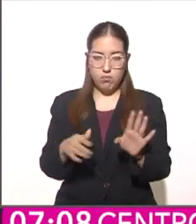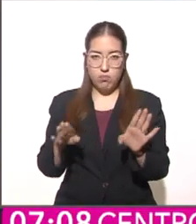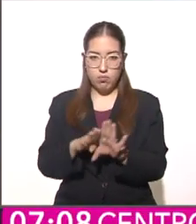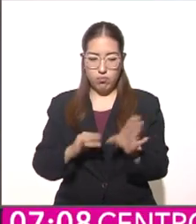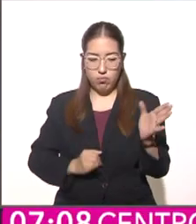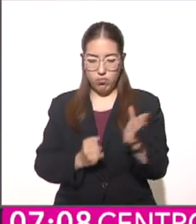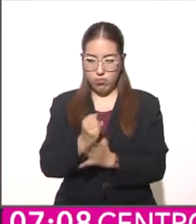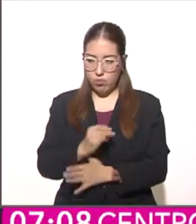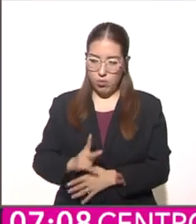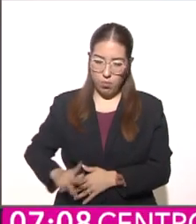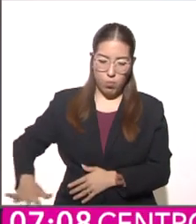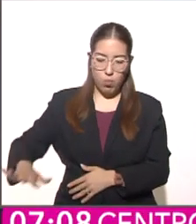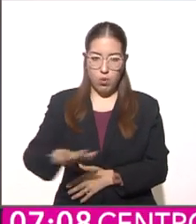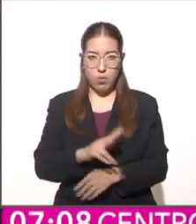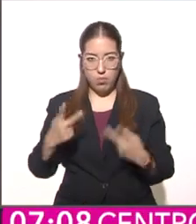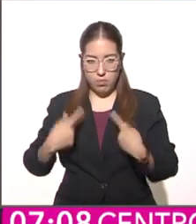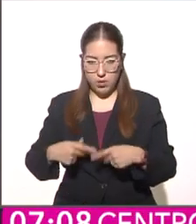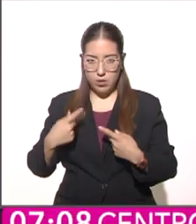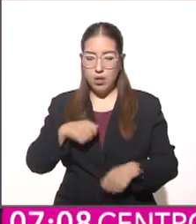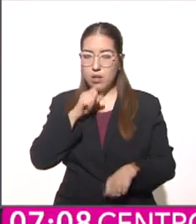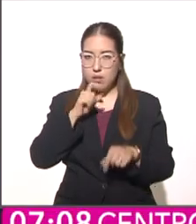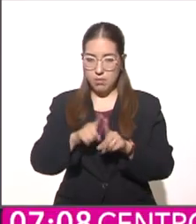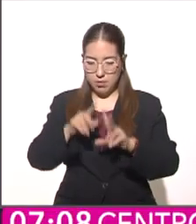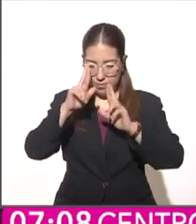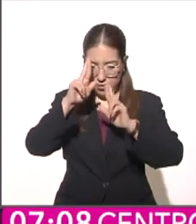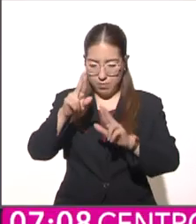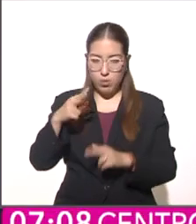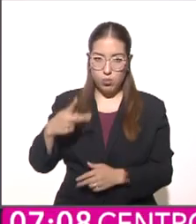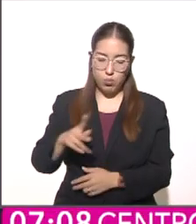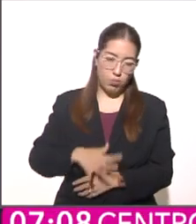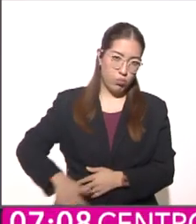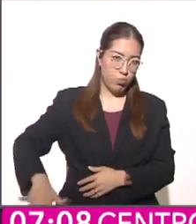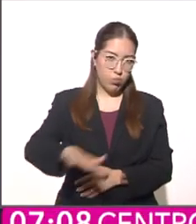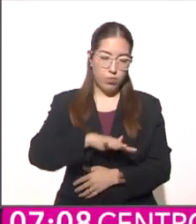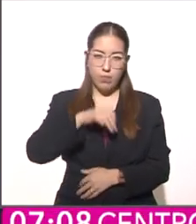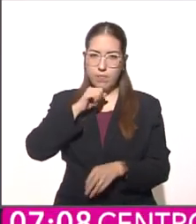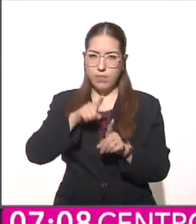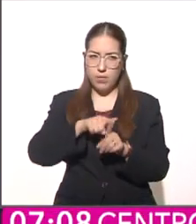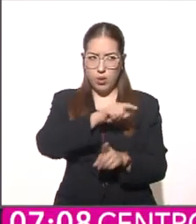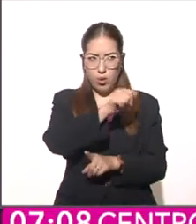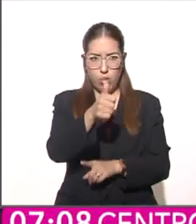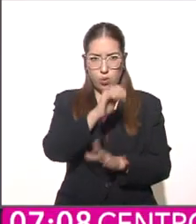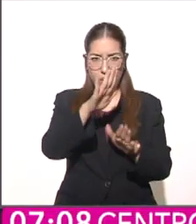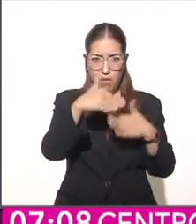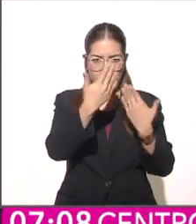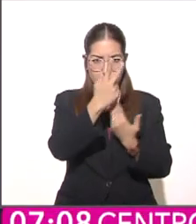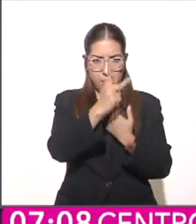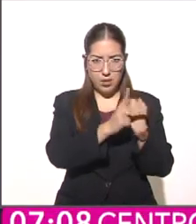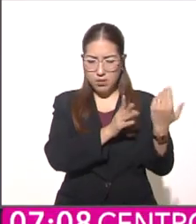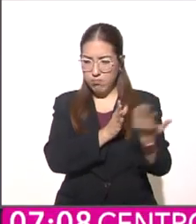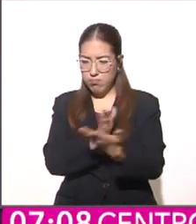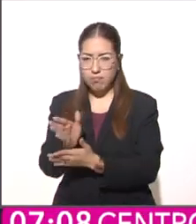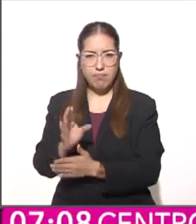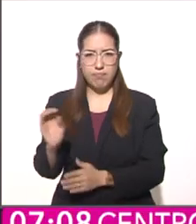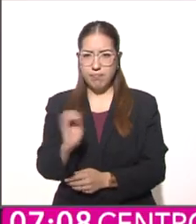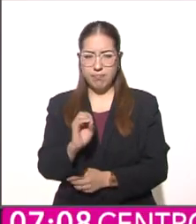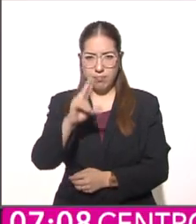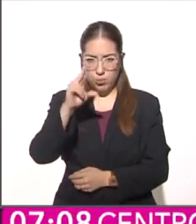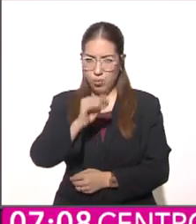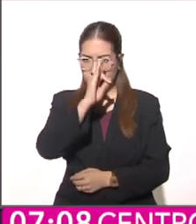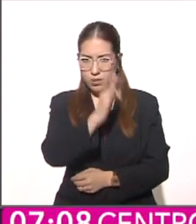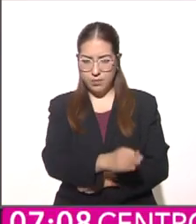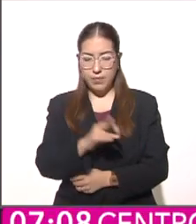los pueblos, el respeto a su soberanía y el rechazo a la intervención extranjera. Venustiano Carranza